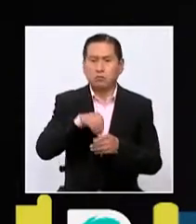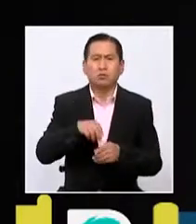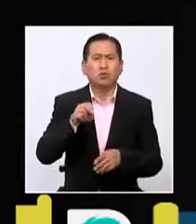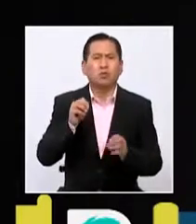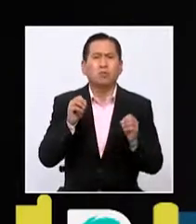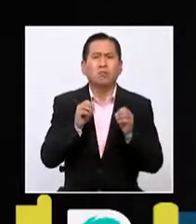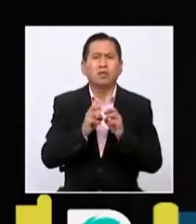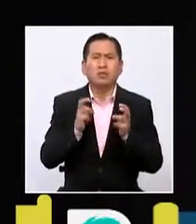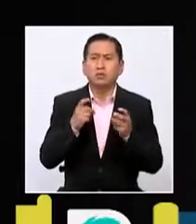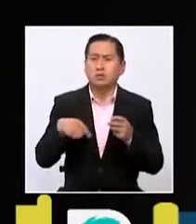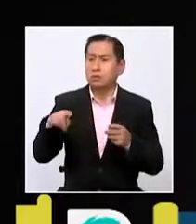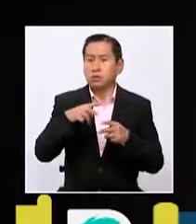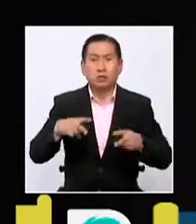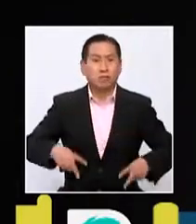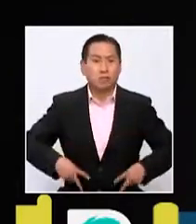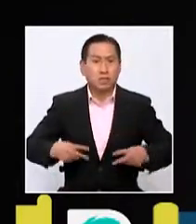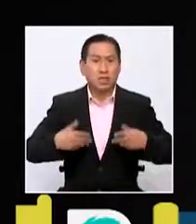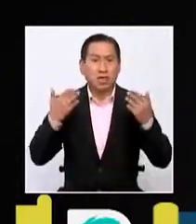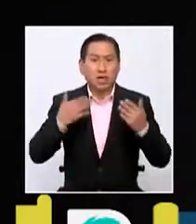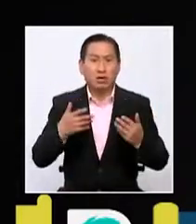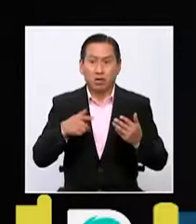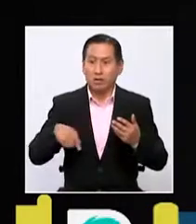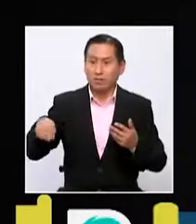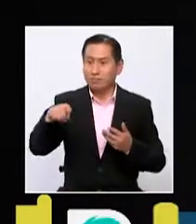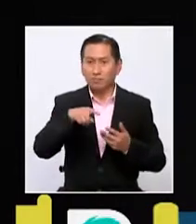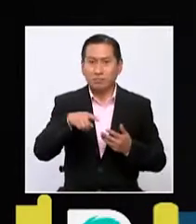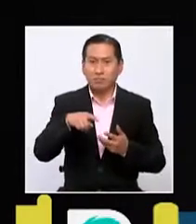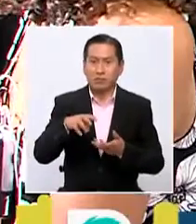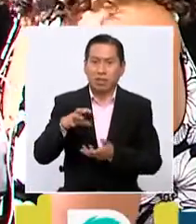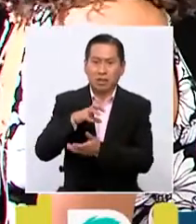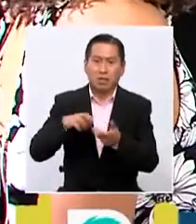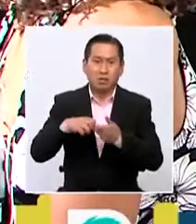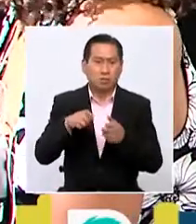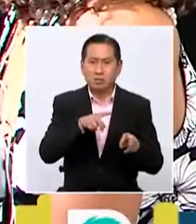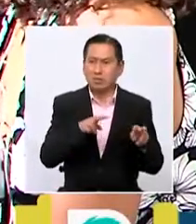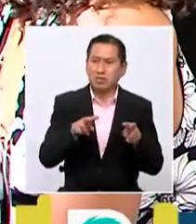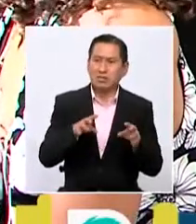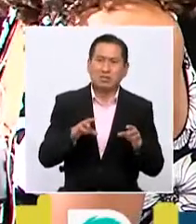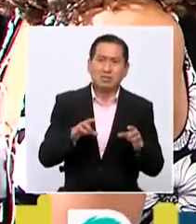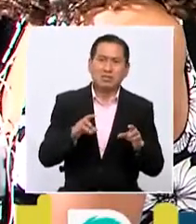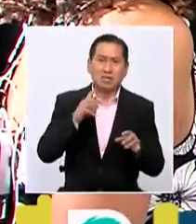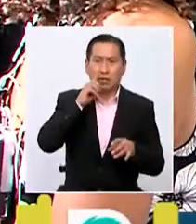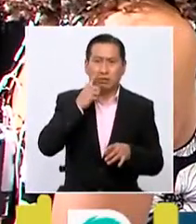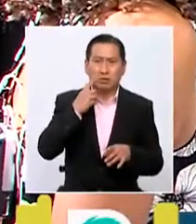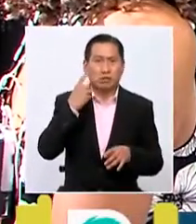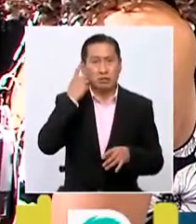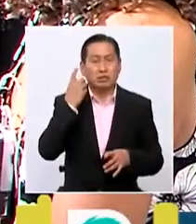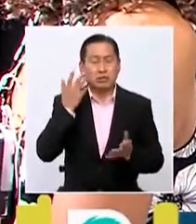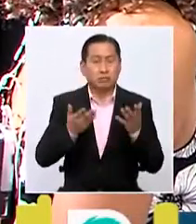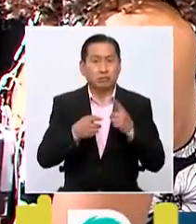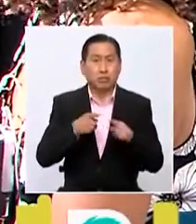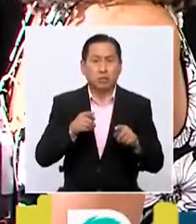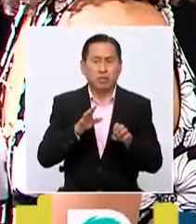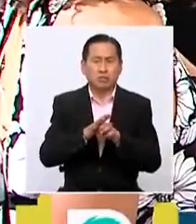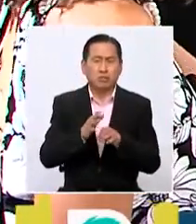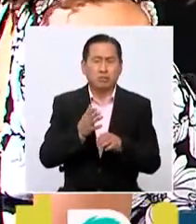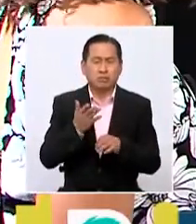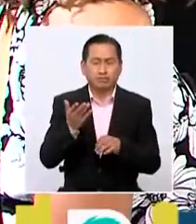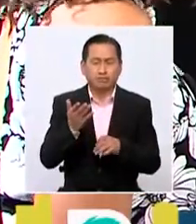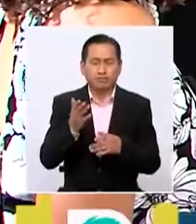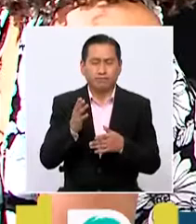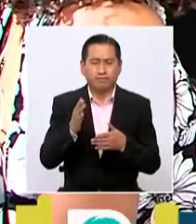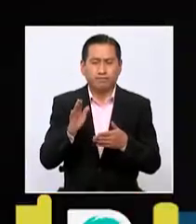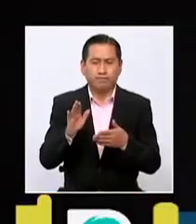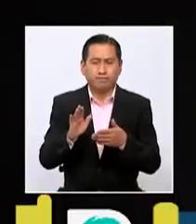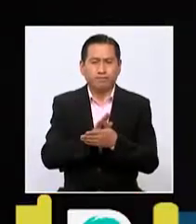porque evidentemente la vida en la que estamos hoy desenvolviéndonos no nos da para eso. Sin embargo, te preguntas por qué la película que